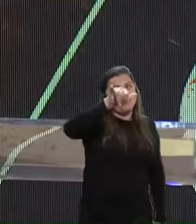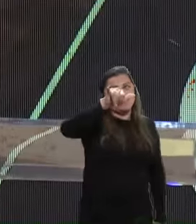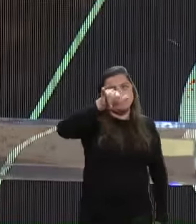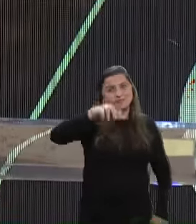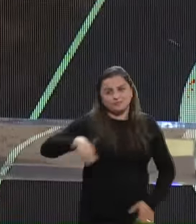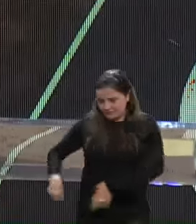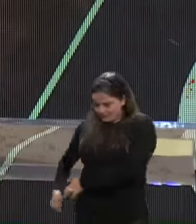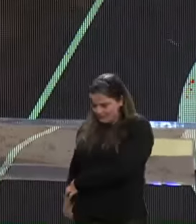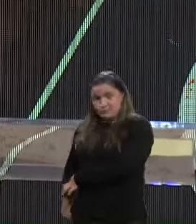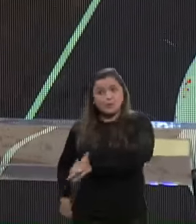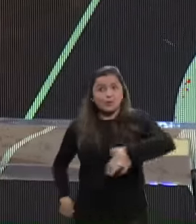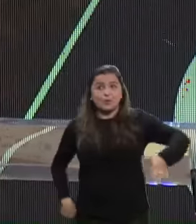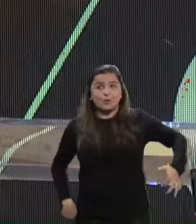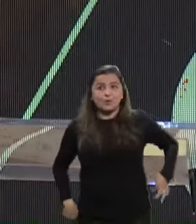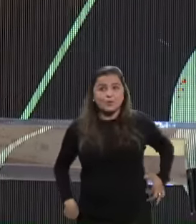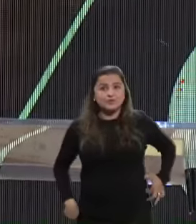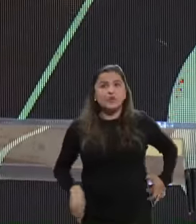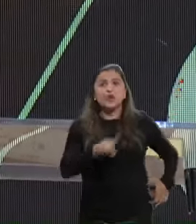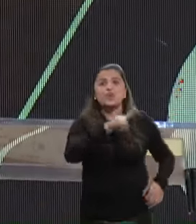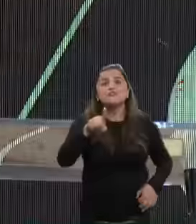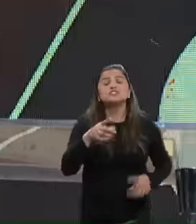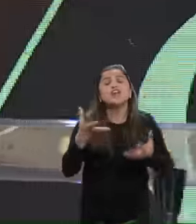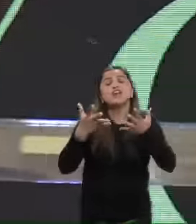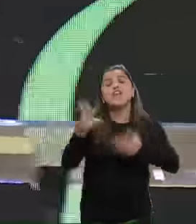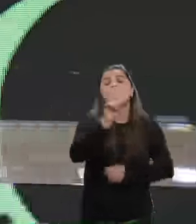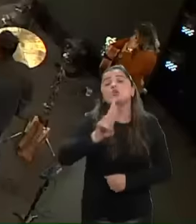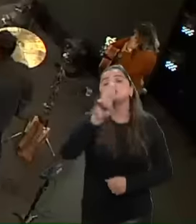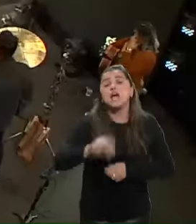Es profético. ¿Qué tipo de cinto você quiere usar?